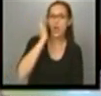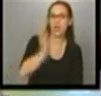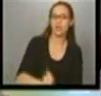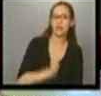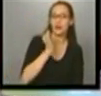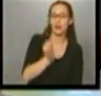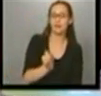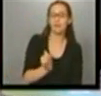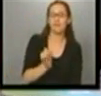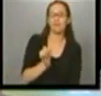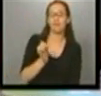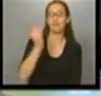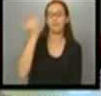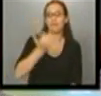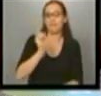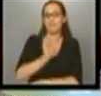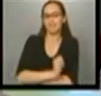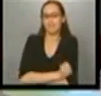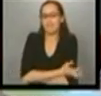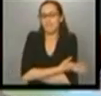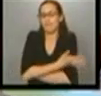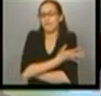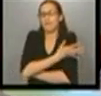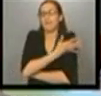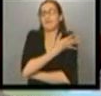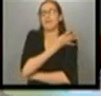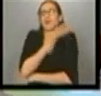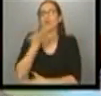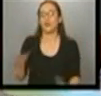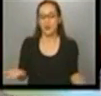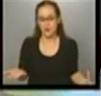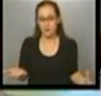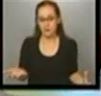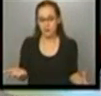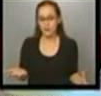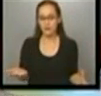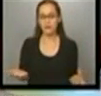hizo es porque realmente sentía la necesidad muy fuerte de hacerlo